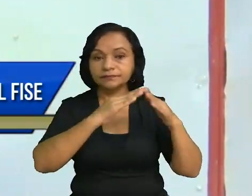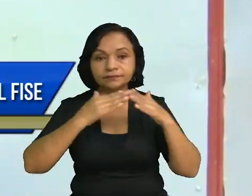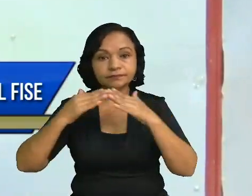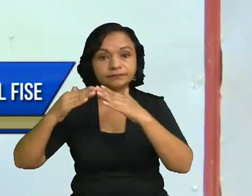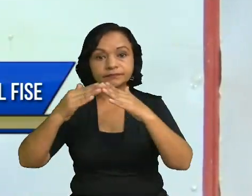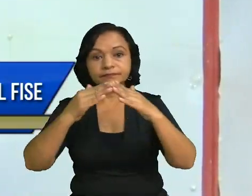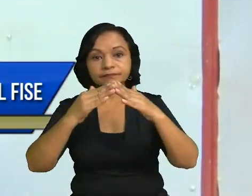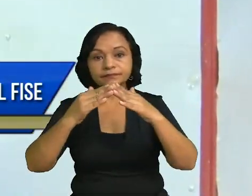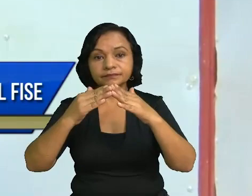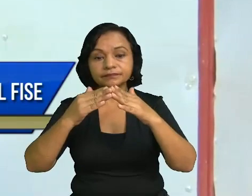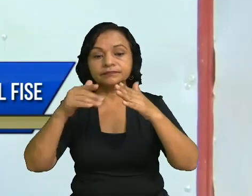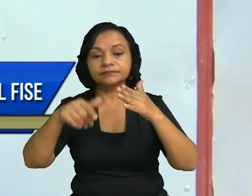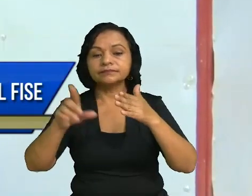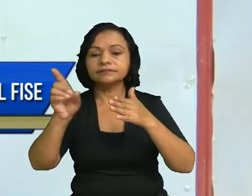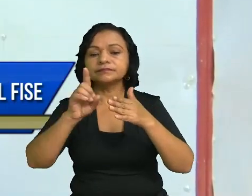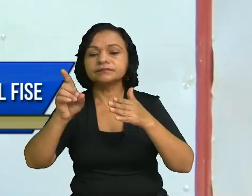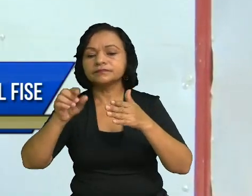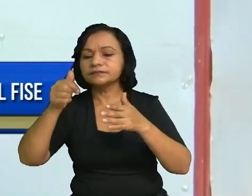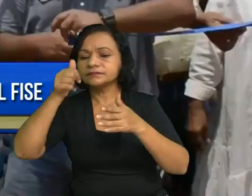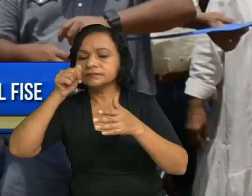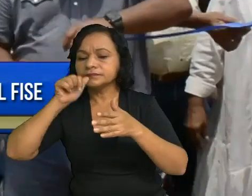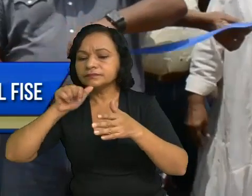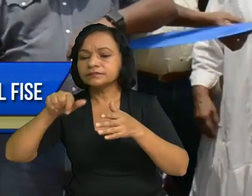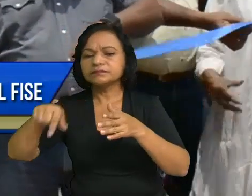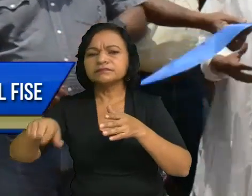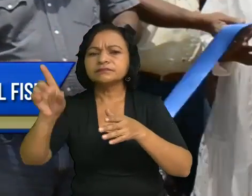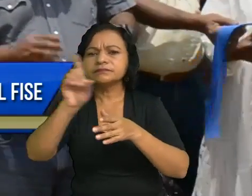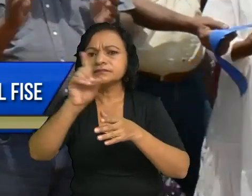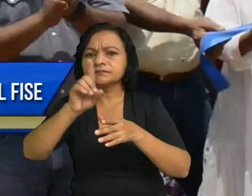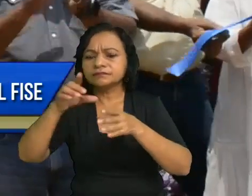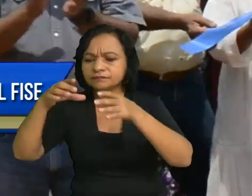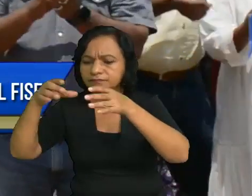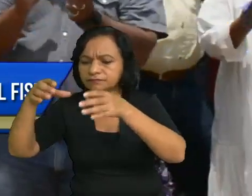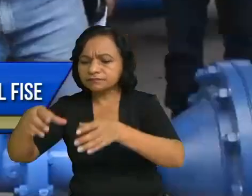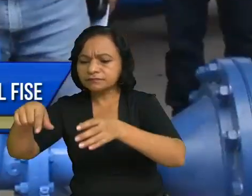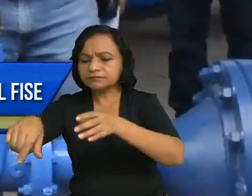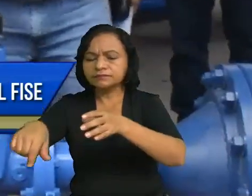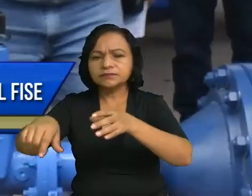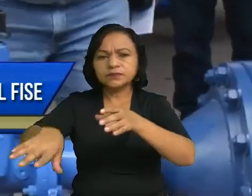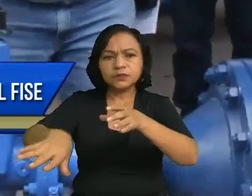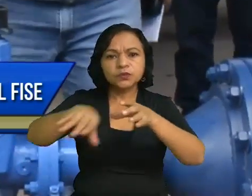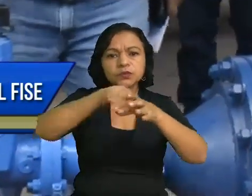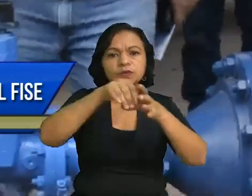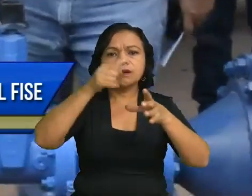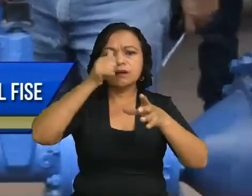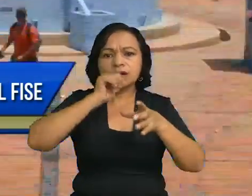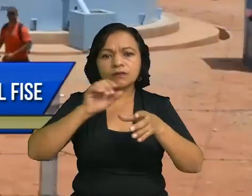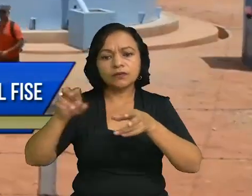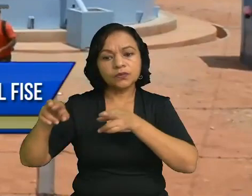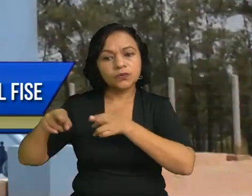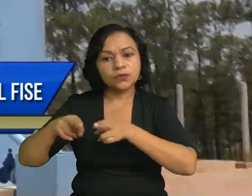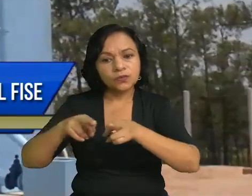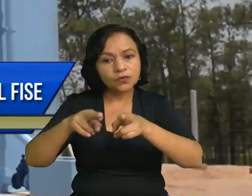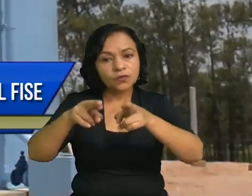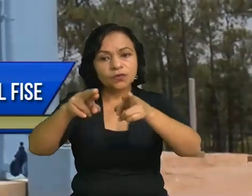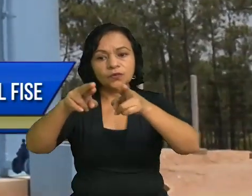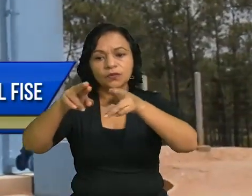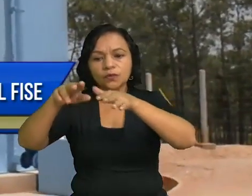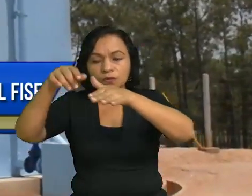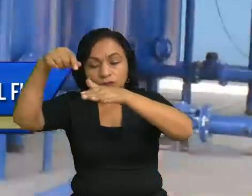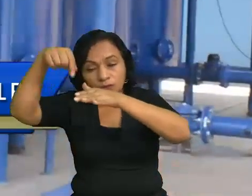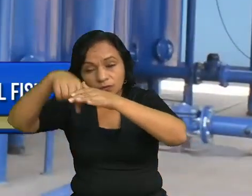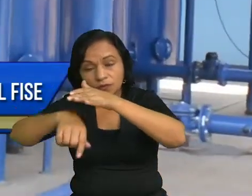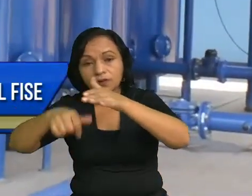sino que es la fuente el hídrica la unidad e hidrológica es decir si hay un río una fuente superficial